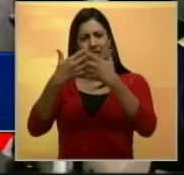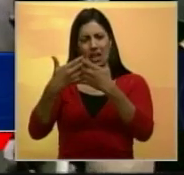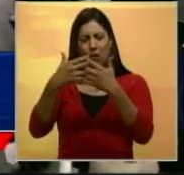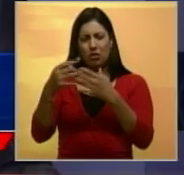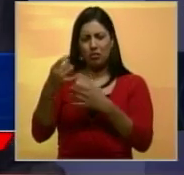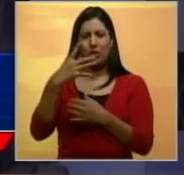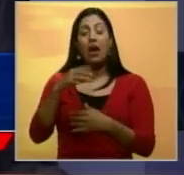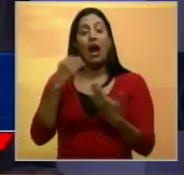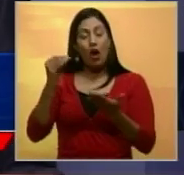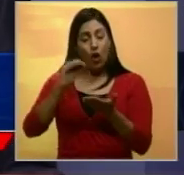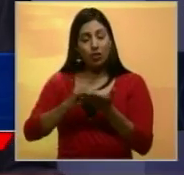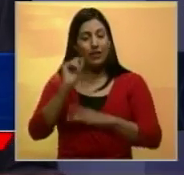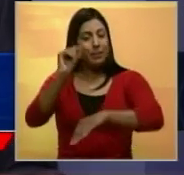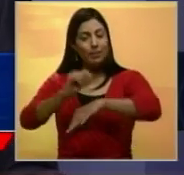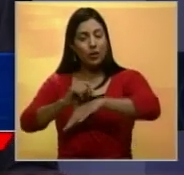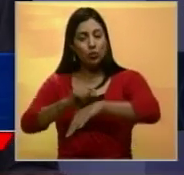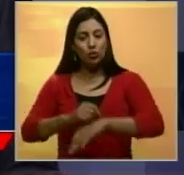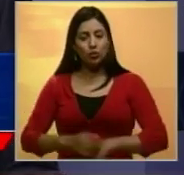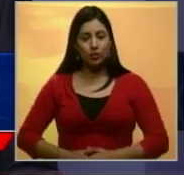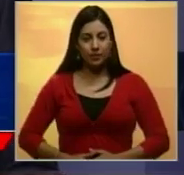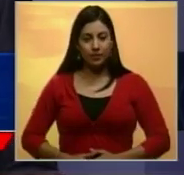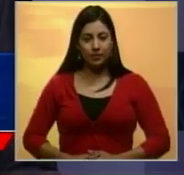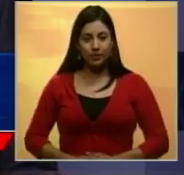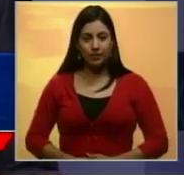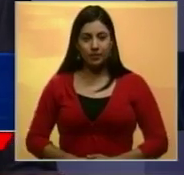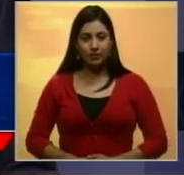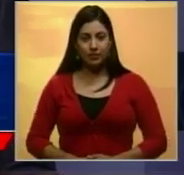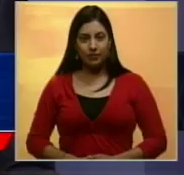estadounidenses. Los detalles en tan solo minutos.